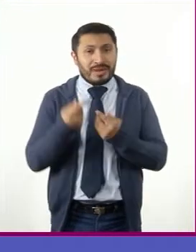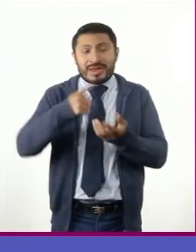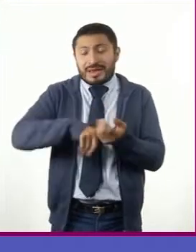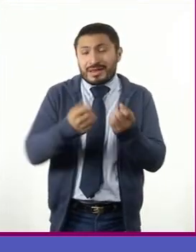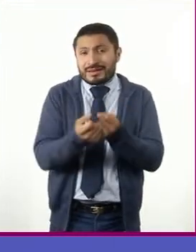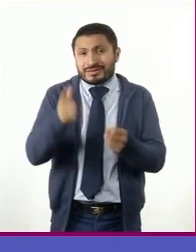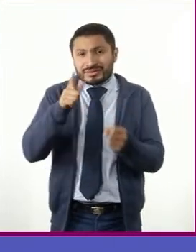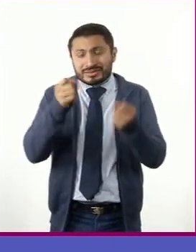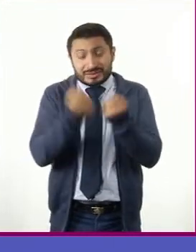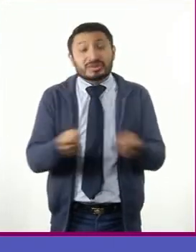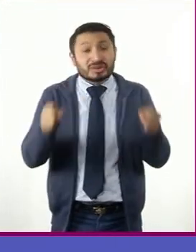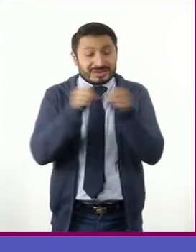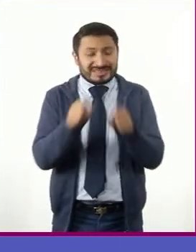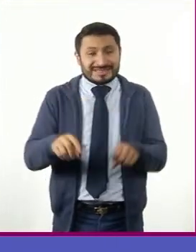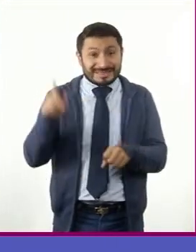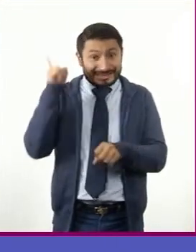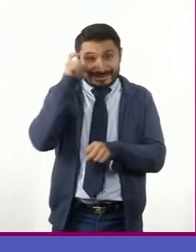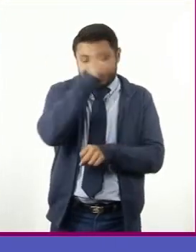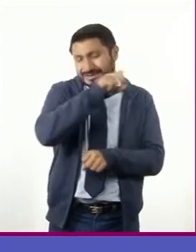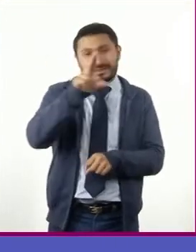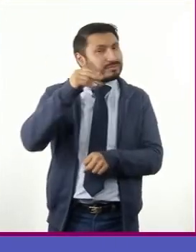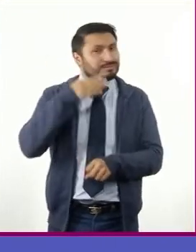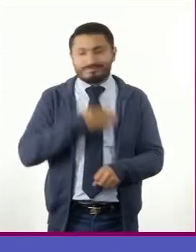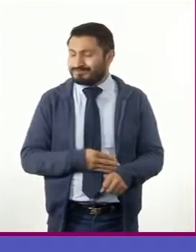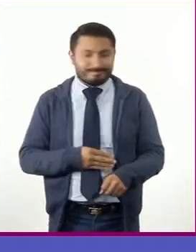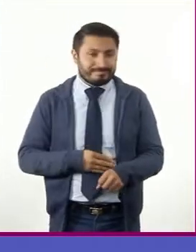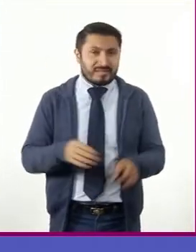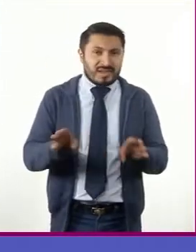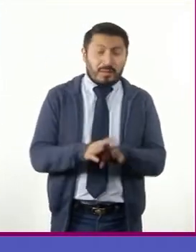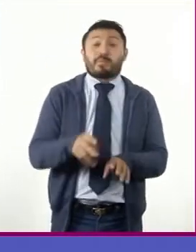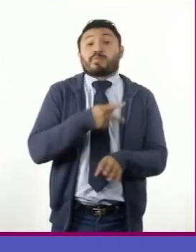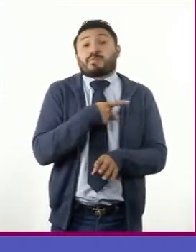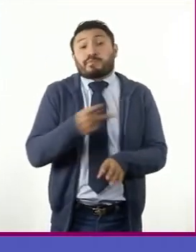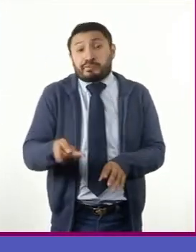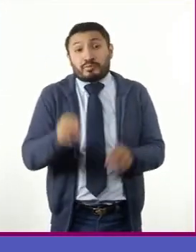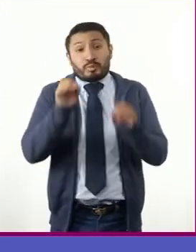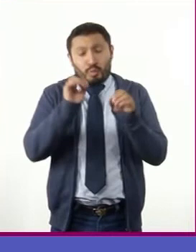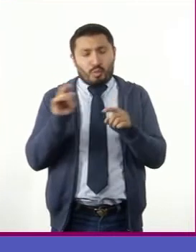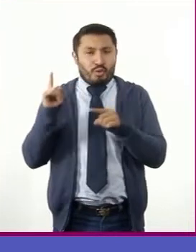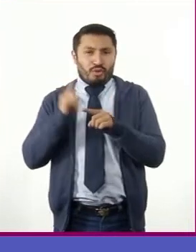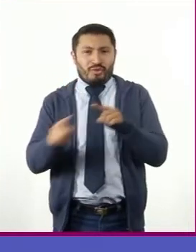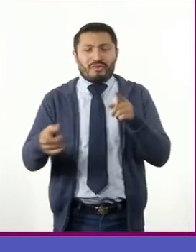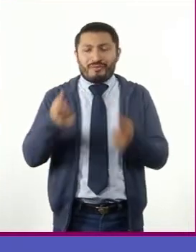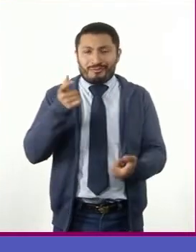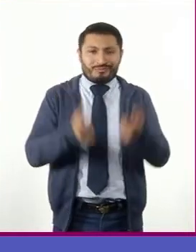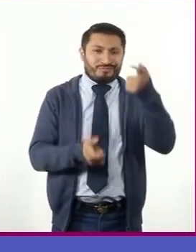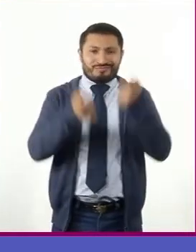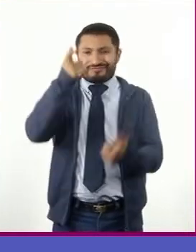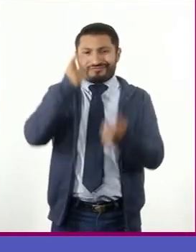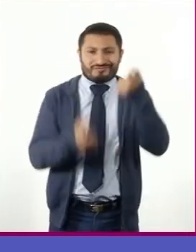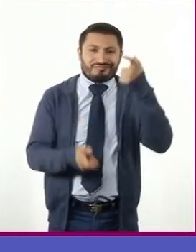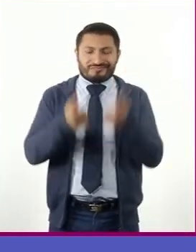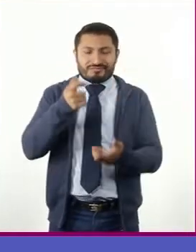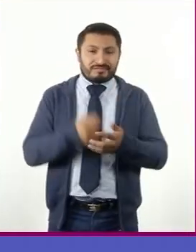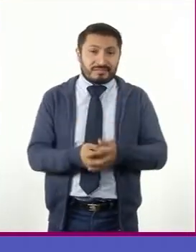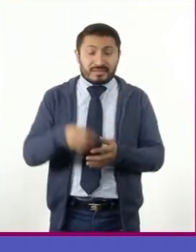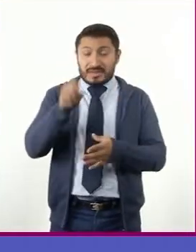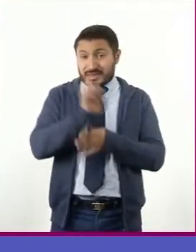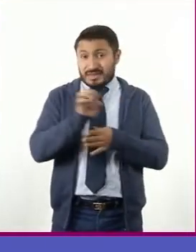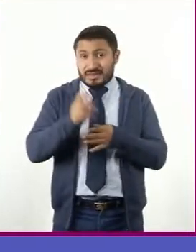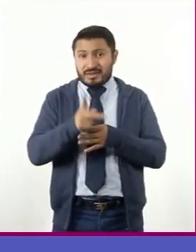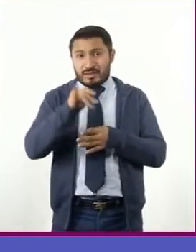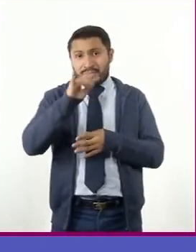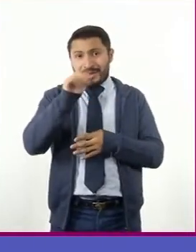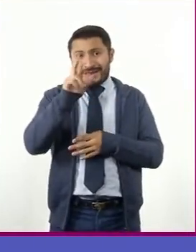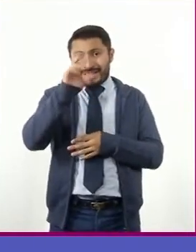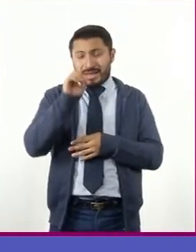es dura, que es injusta, donde es pobre o las diferencias económicas son muy grandes. Entonces el pícaro